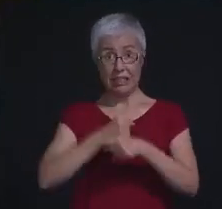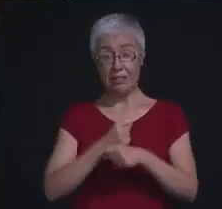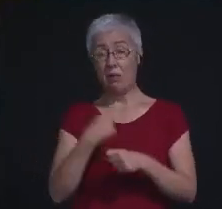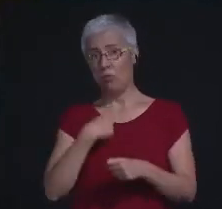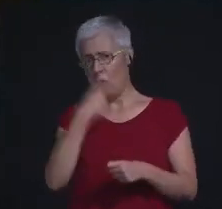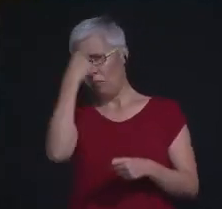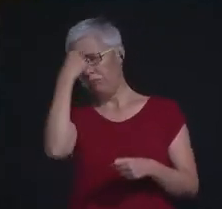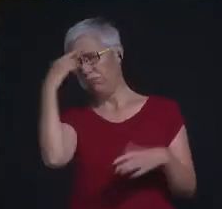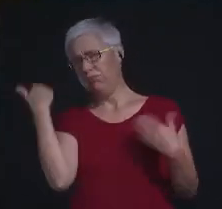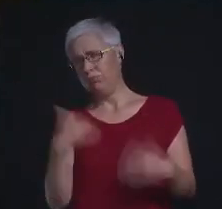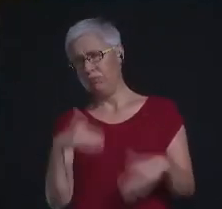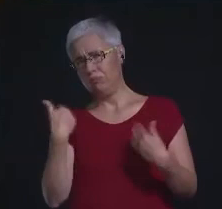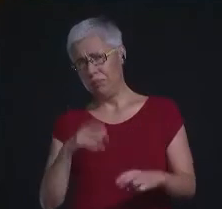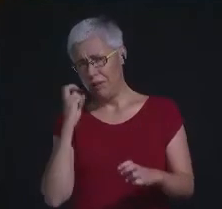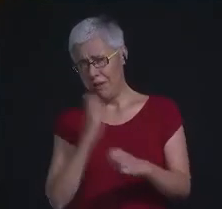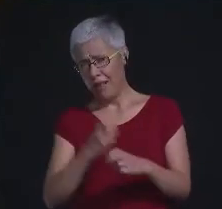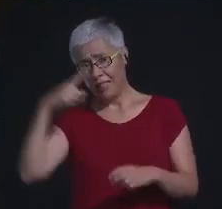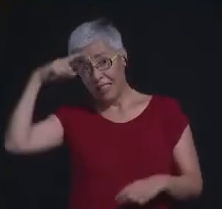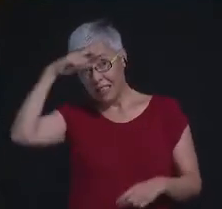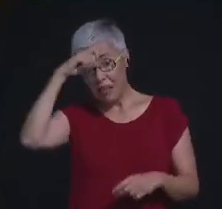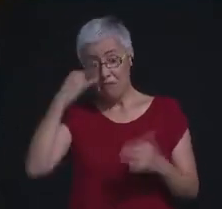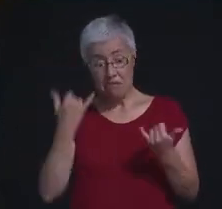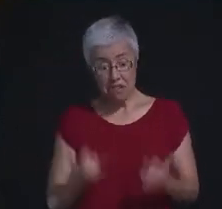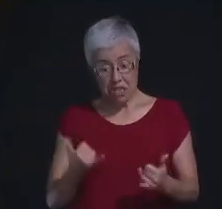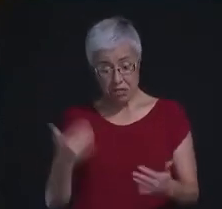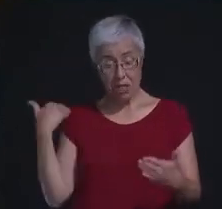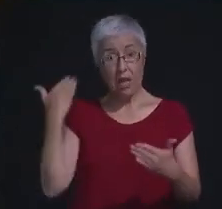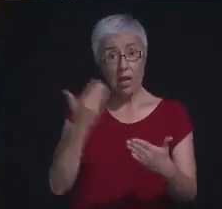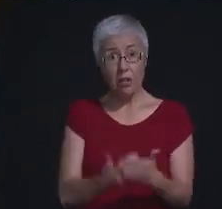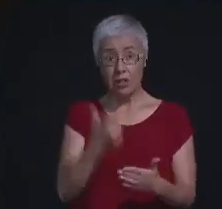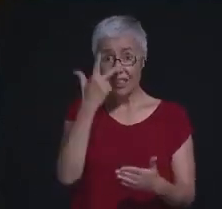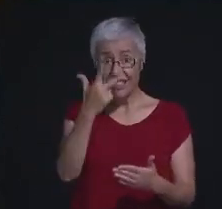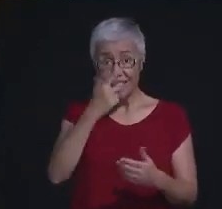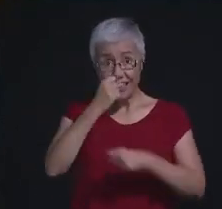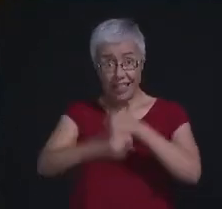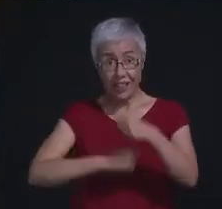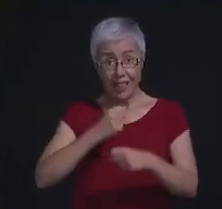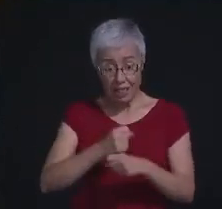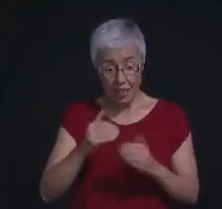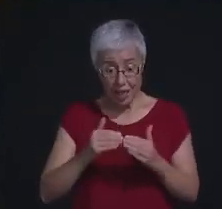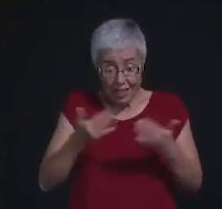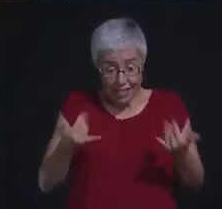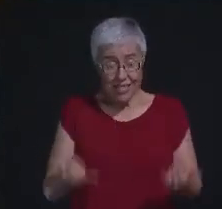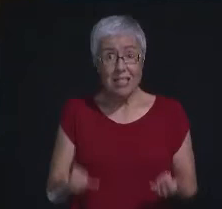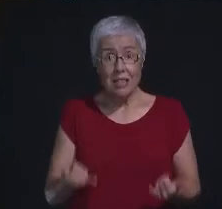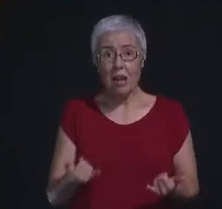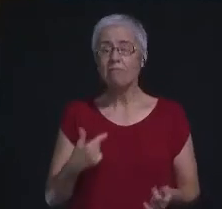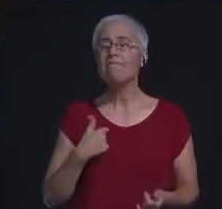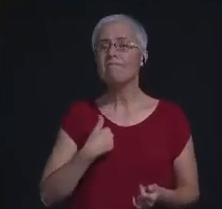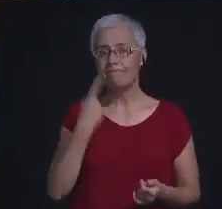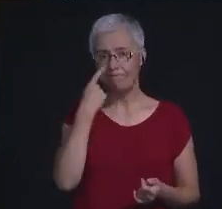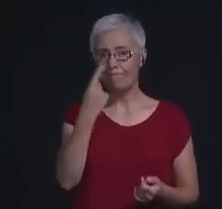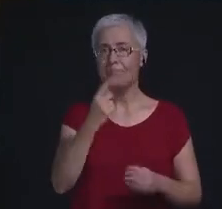creo que se ha demostrado que ha evolucionado tanto el impacto, que realmente en el siglo XXI, si no eres